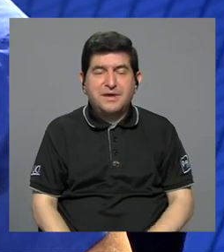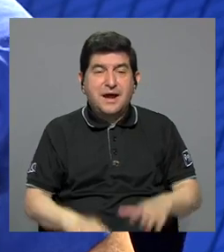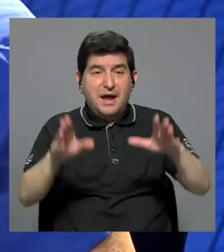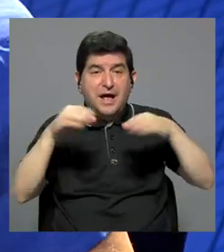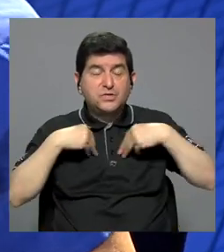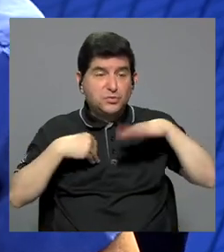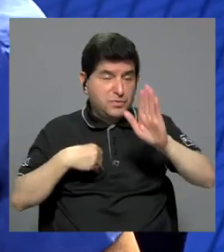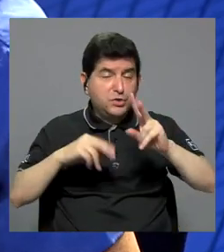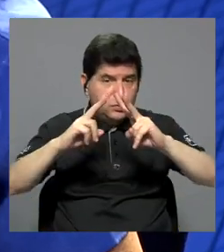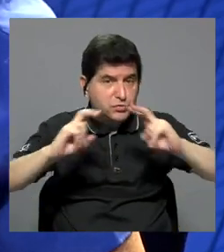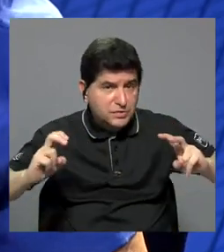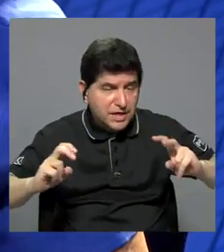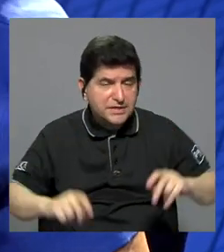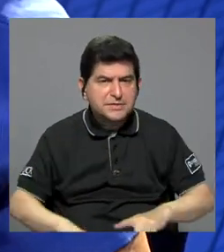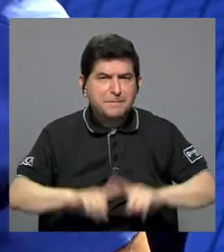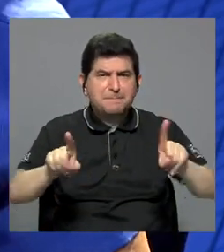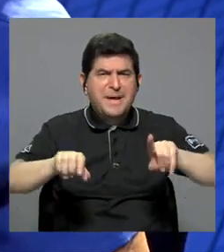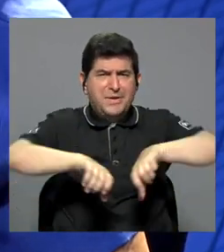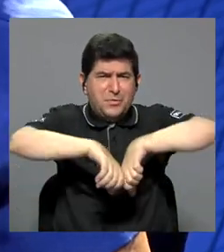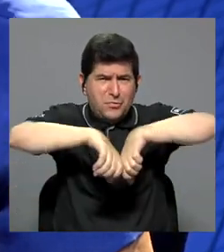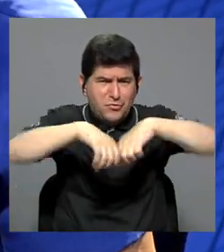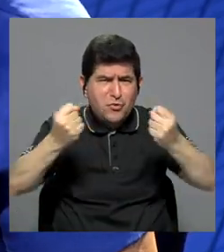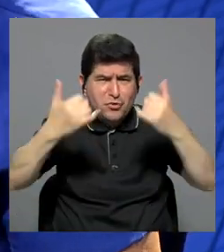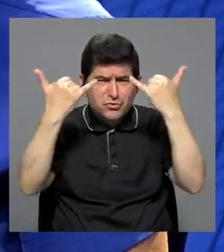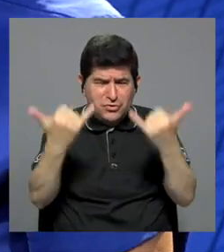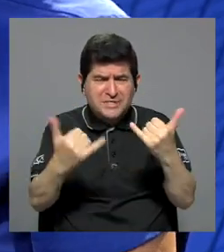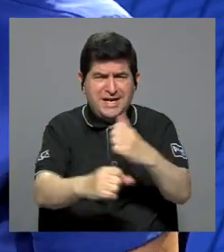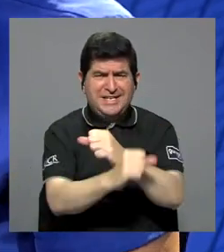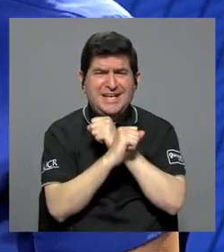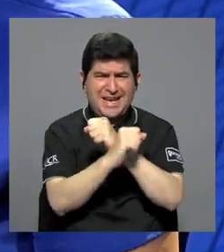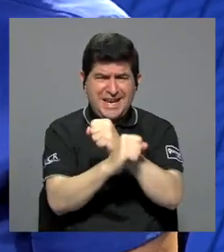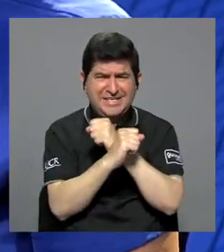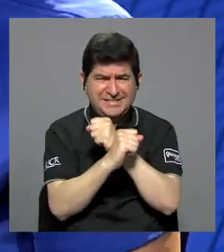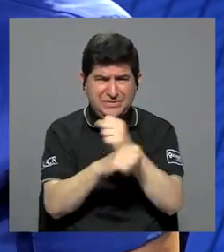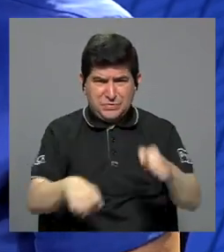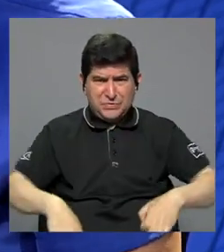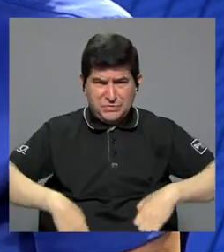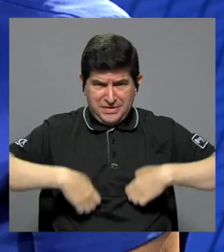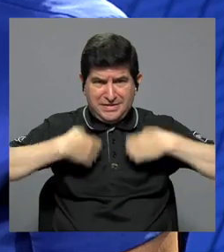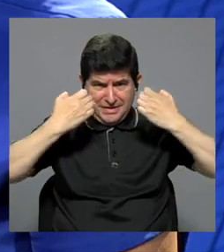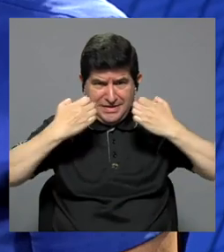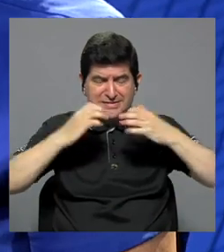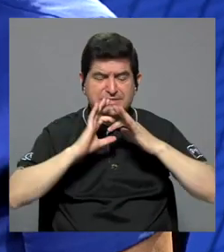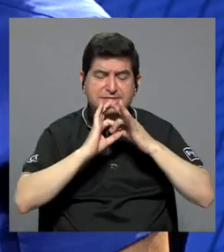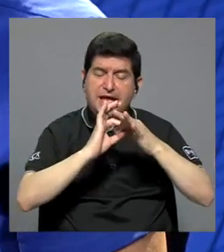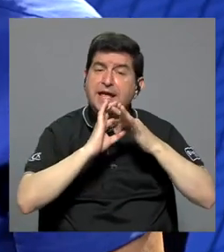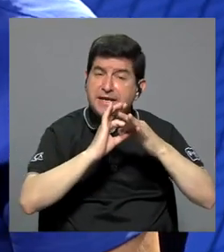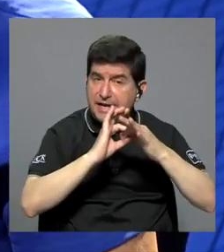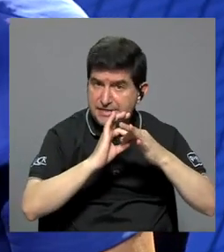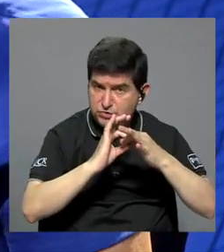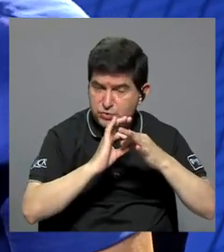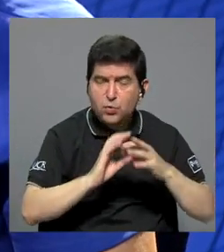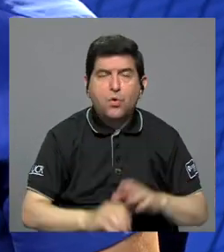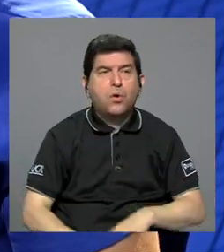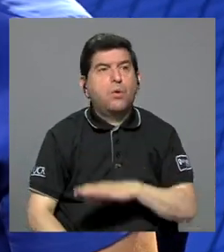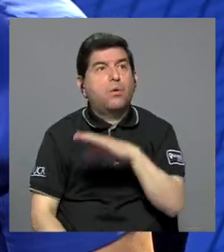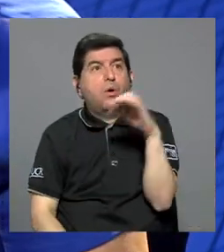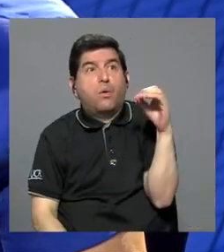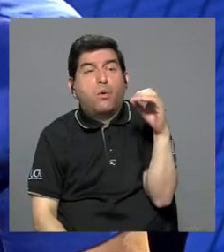asumiendo tu lectura, pero entonces, al romperse la seguridad que puede haber en una relación, la seguridad